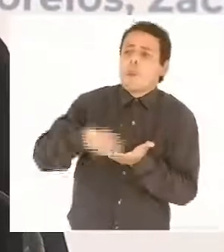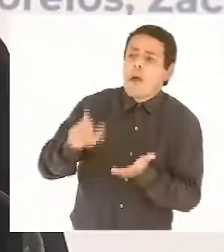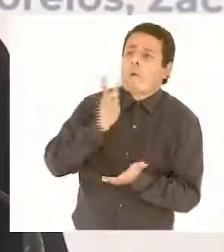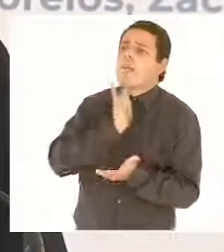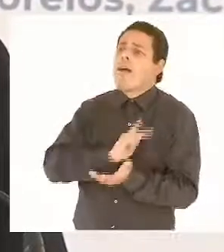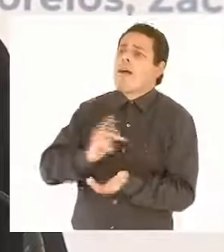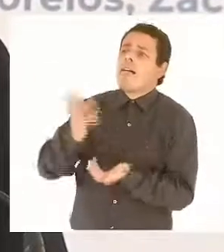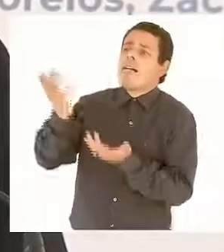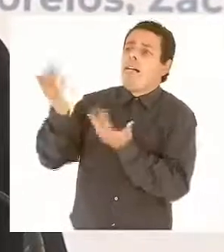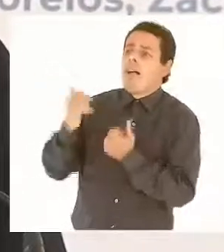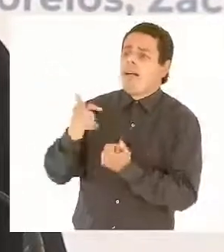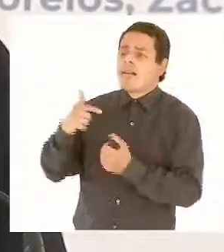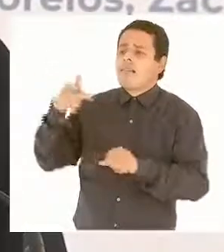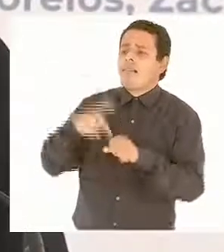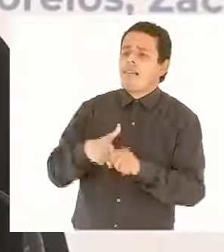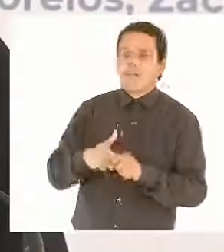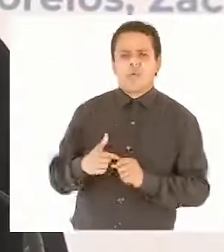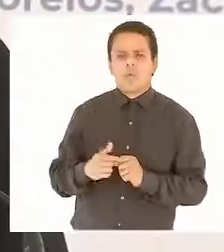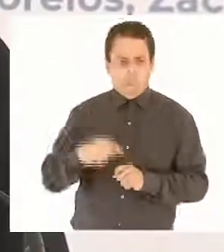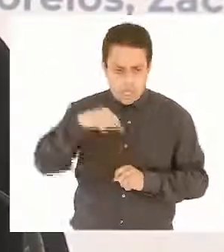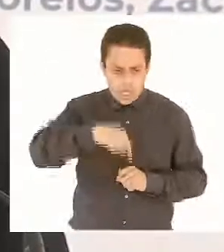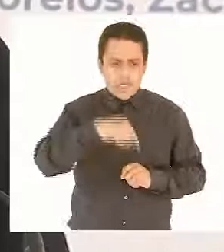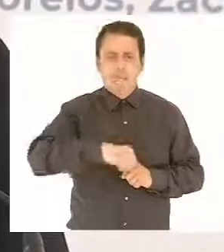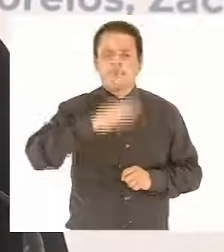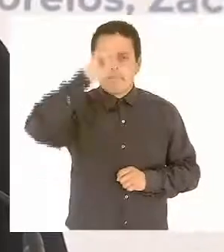el extranjero. Vamos a producir